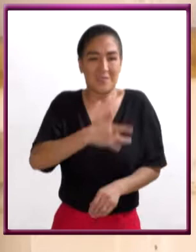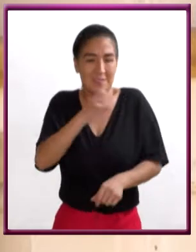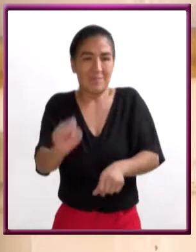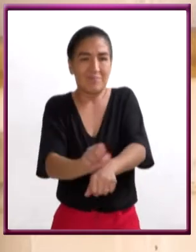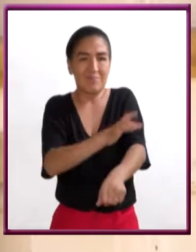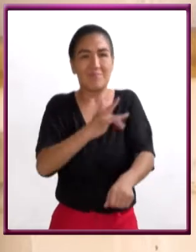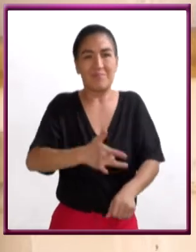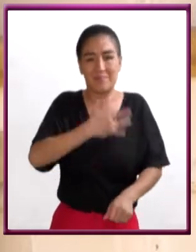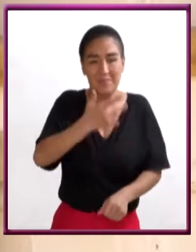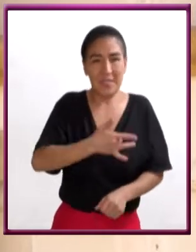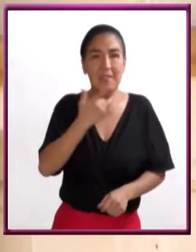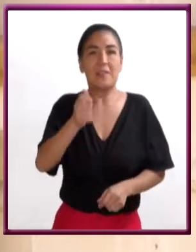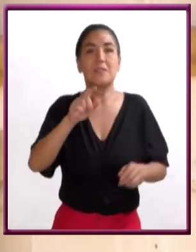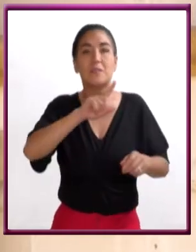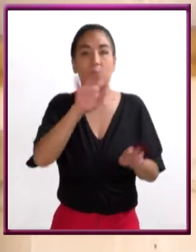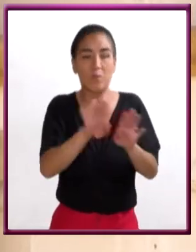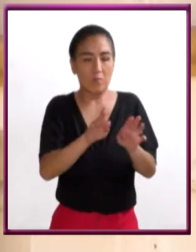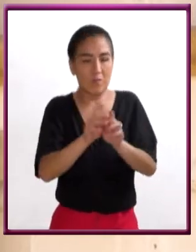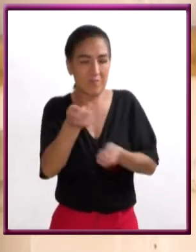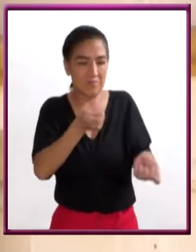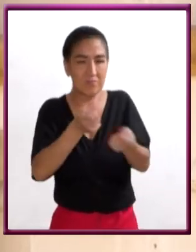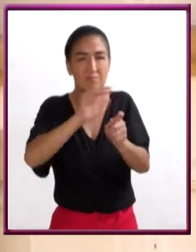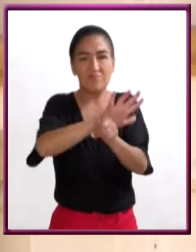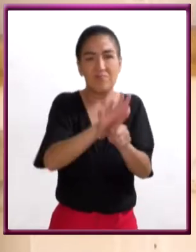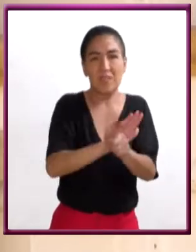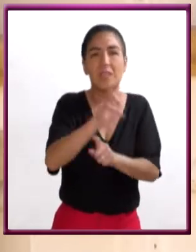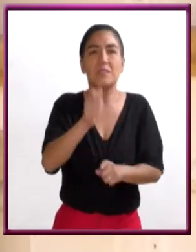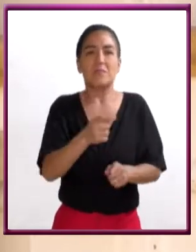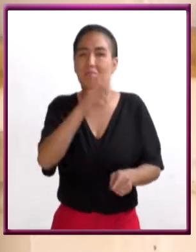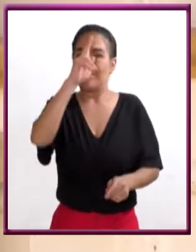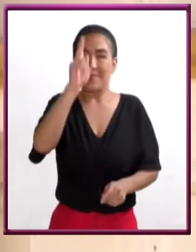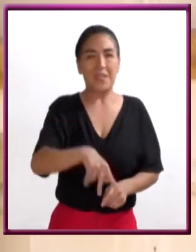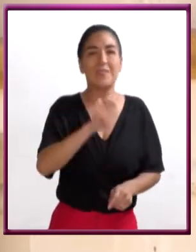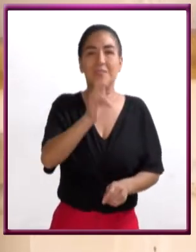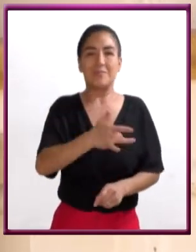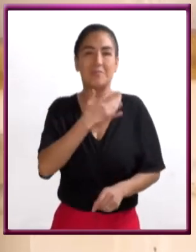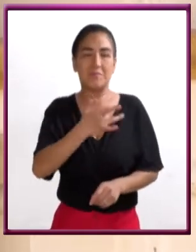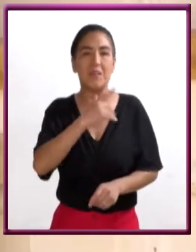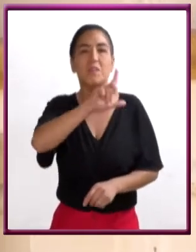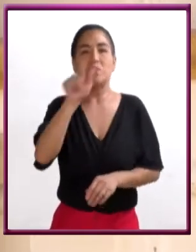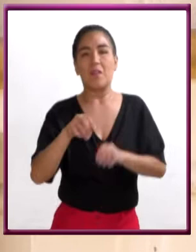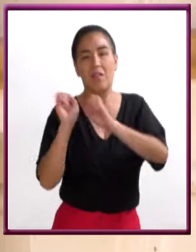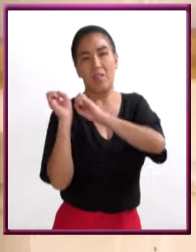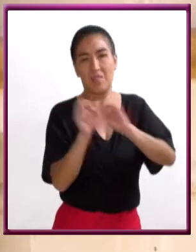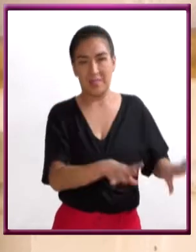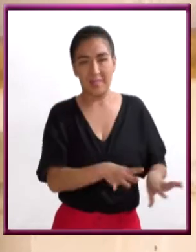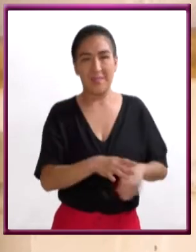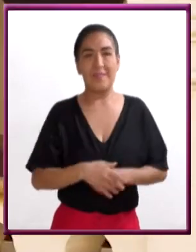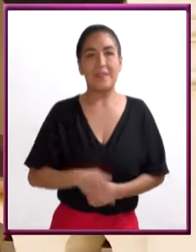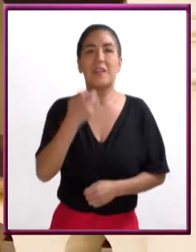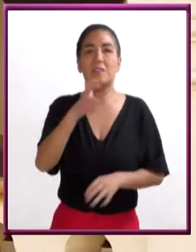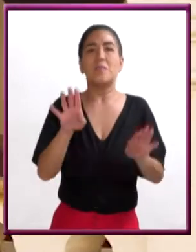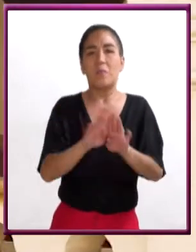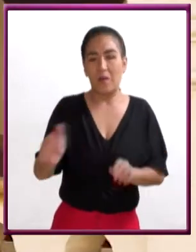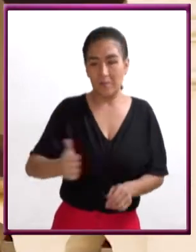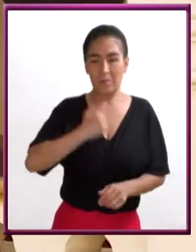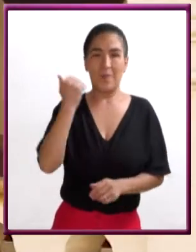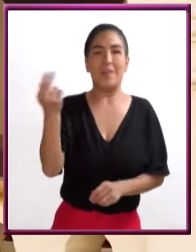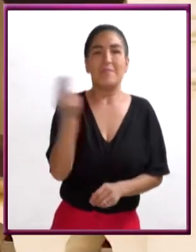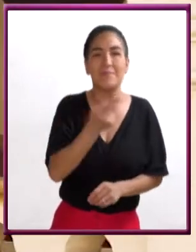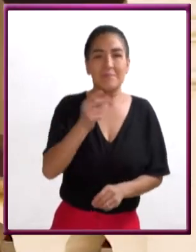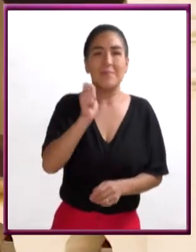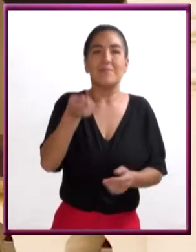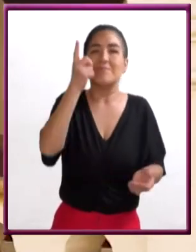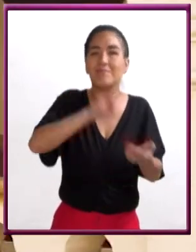de identificar, porque quien manipula juega con uno de nuestros peores miedos, el de ser abandonados, y se aprovecha de